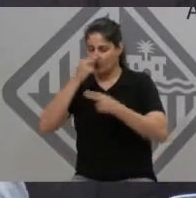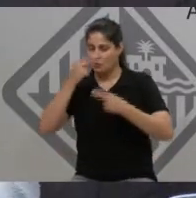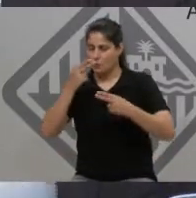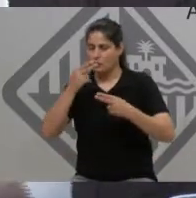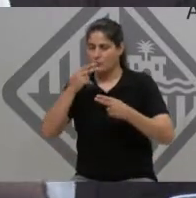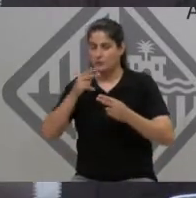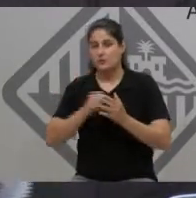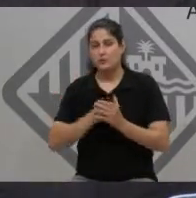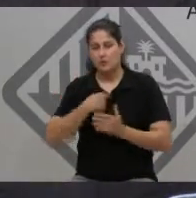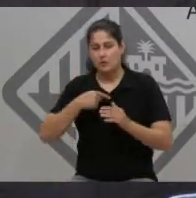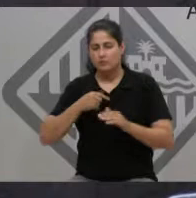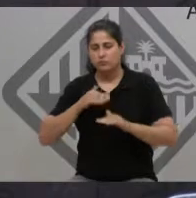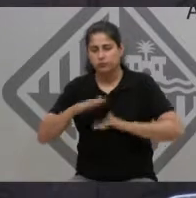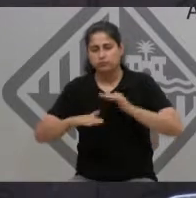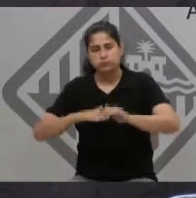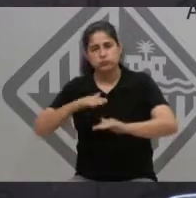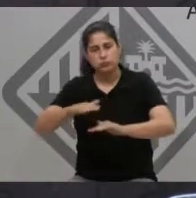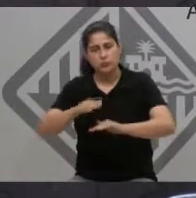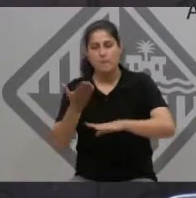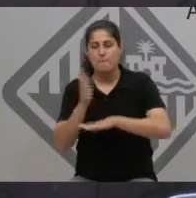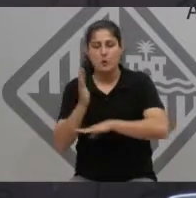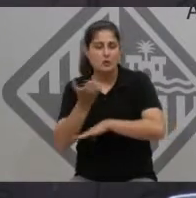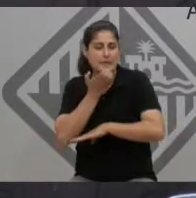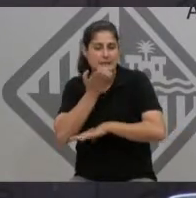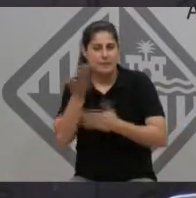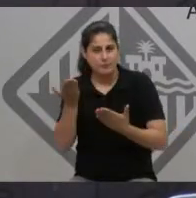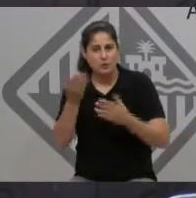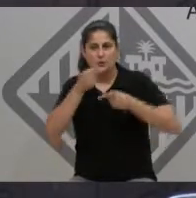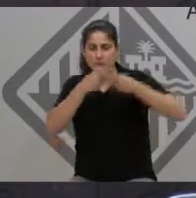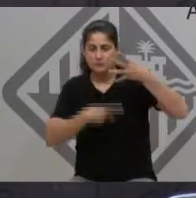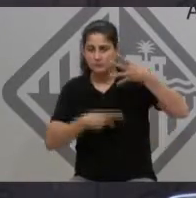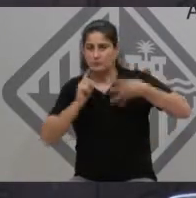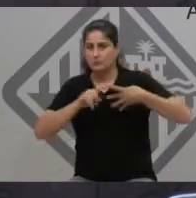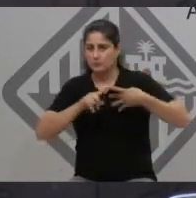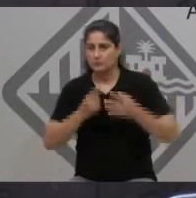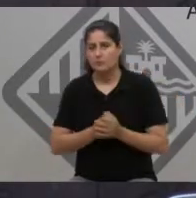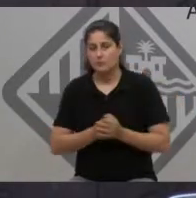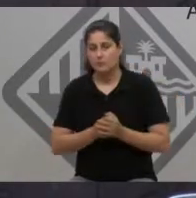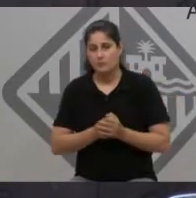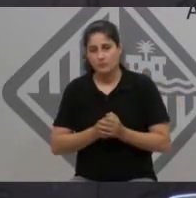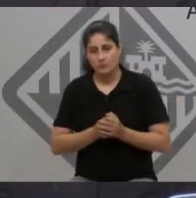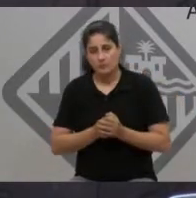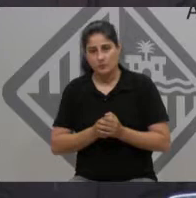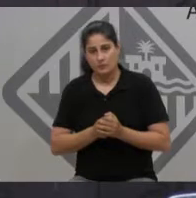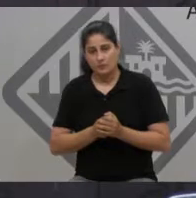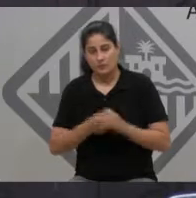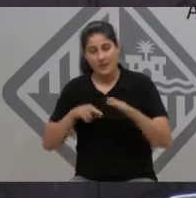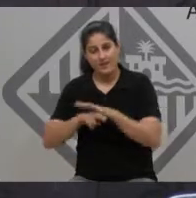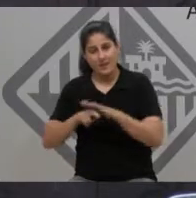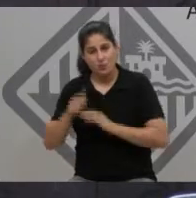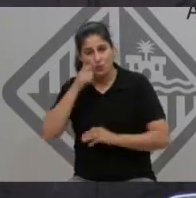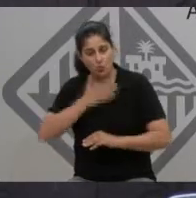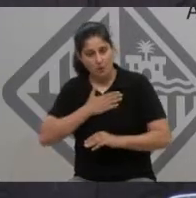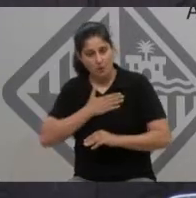avanzando con propuestas como la que presentaré ahora, en una cosa tan importante como capitalizar los recursos humanos del ayuntamiento, con